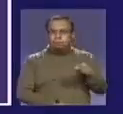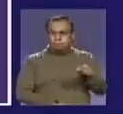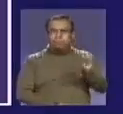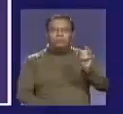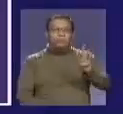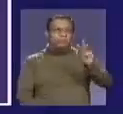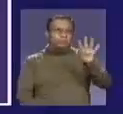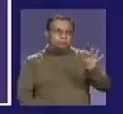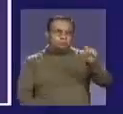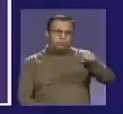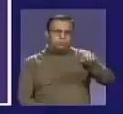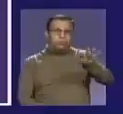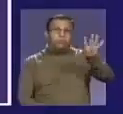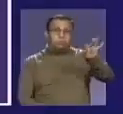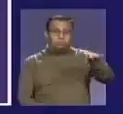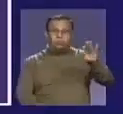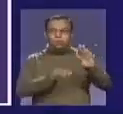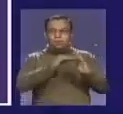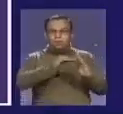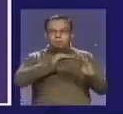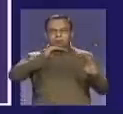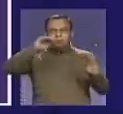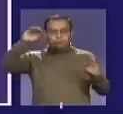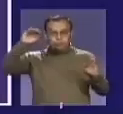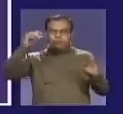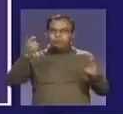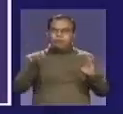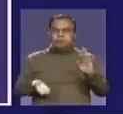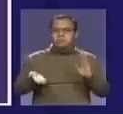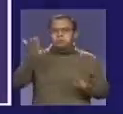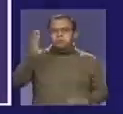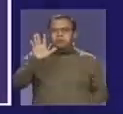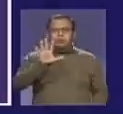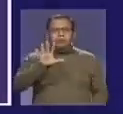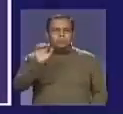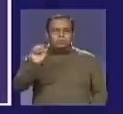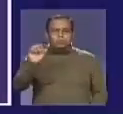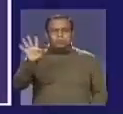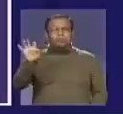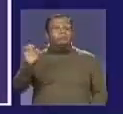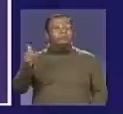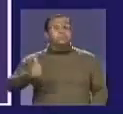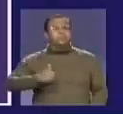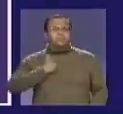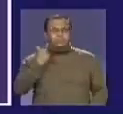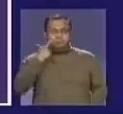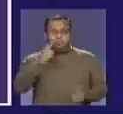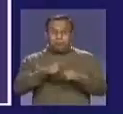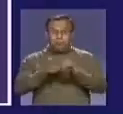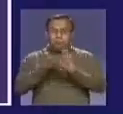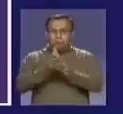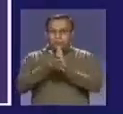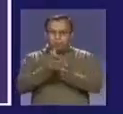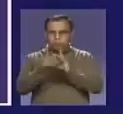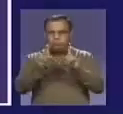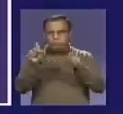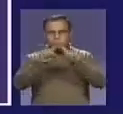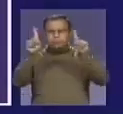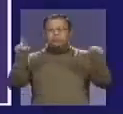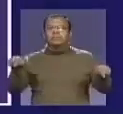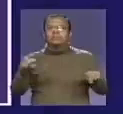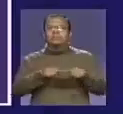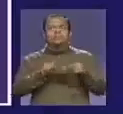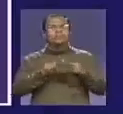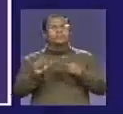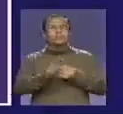un 34.4%, eso subió, como veíamos hace un ratito, a 50.9%. Pero aprovechemos de una vez para ver el siguiente gráfico. Y el